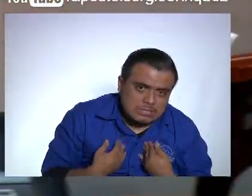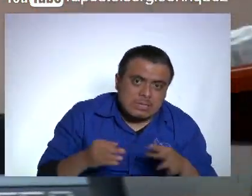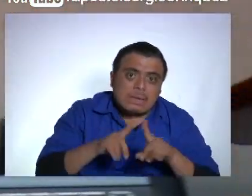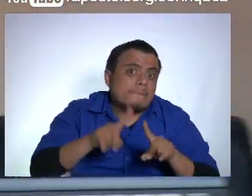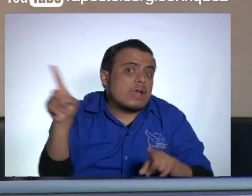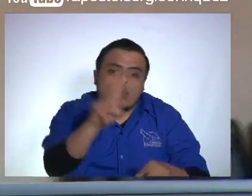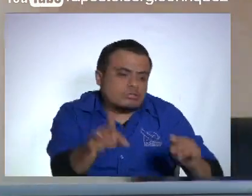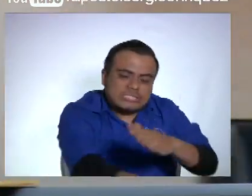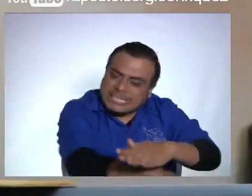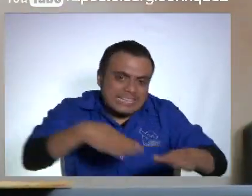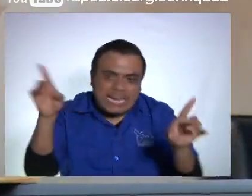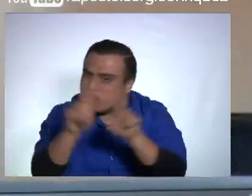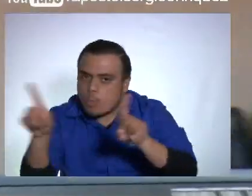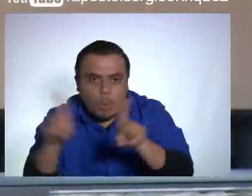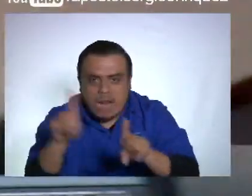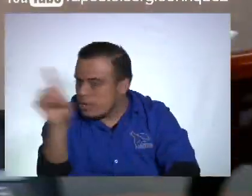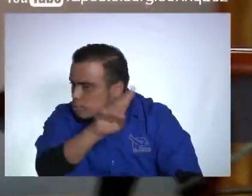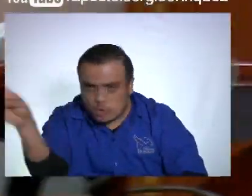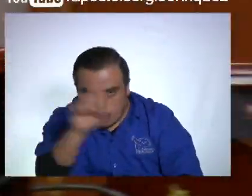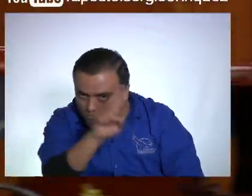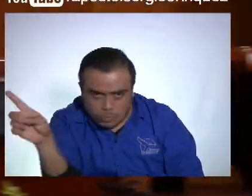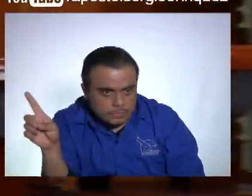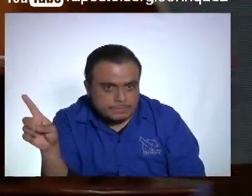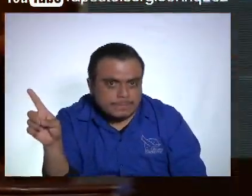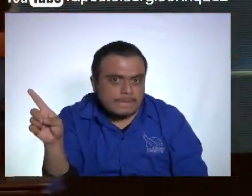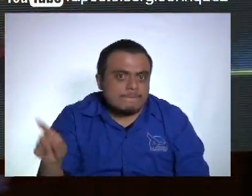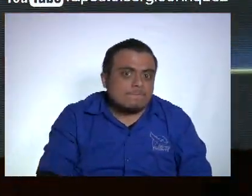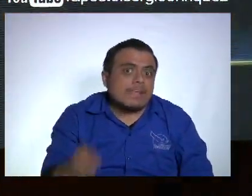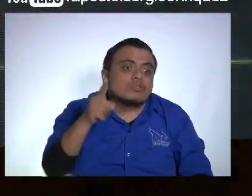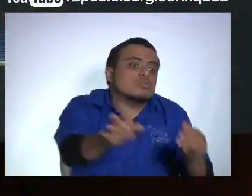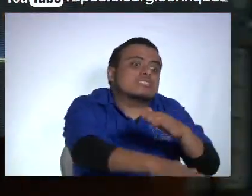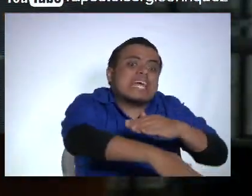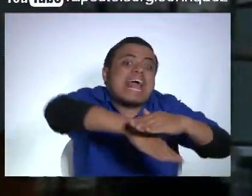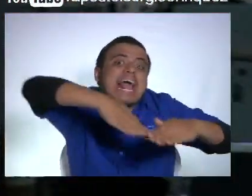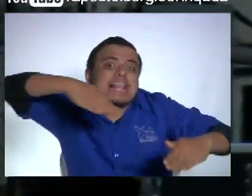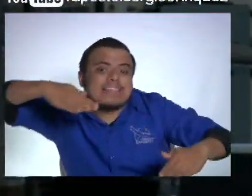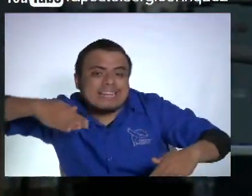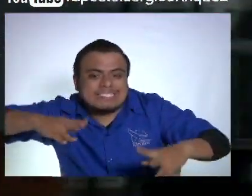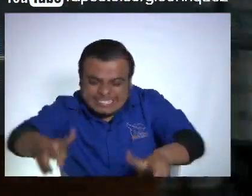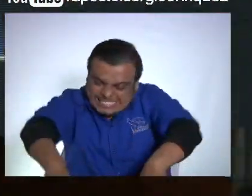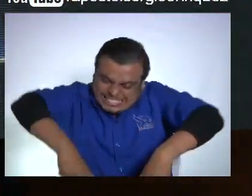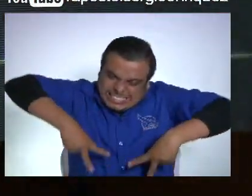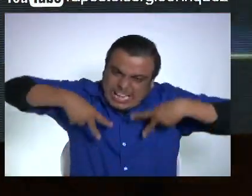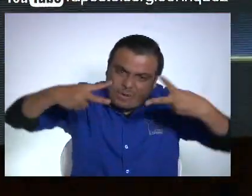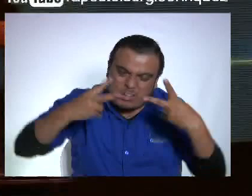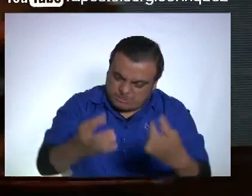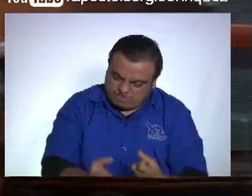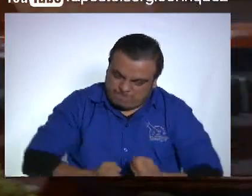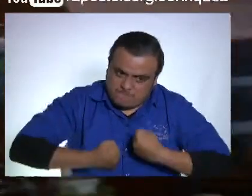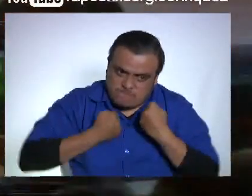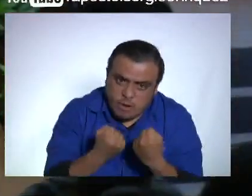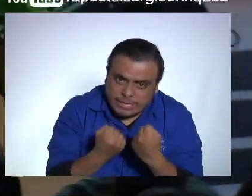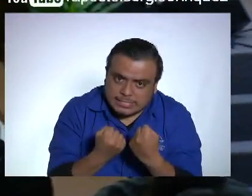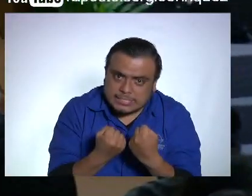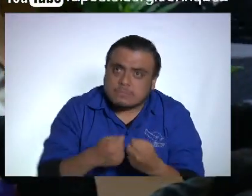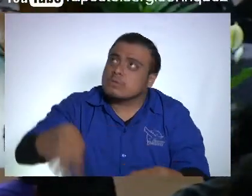aquí así. No va a salir igual de este lugar. Va a salir renovado. Va a salir fortalecido por la misericordia de Dios,